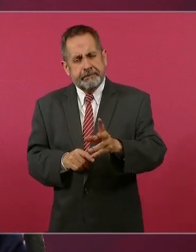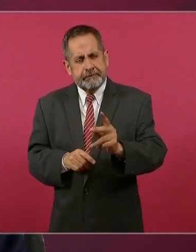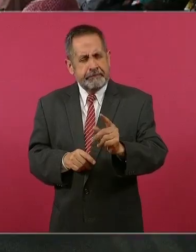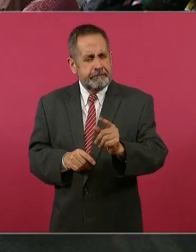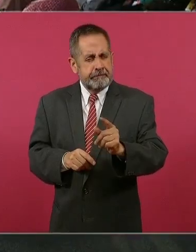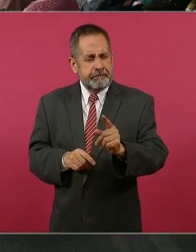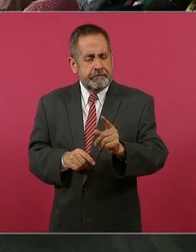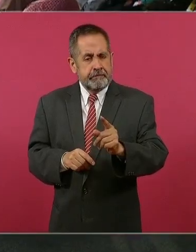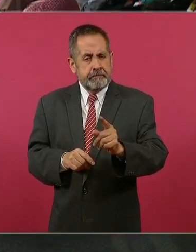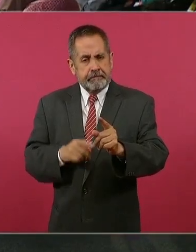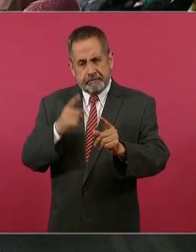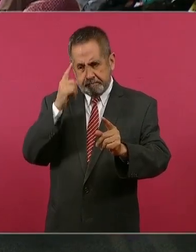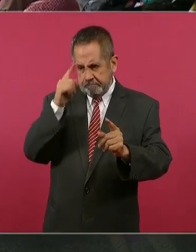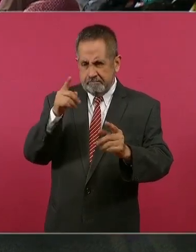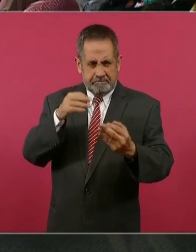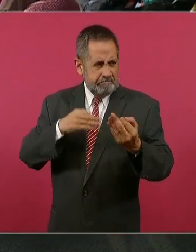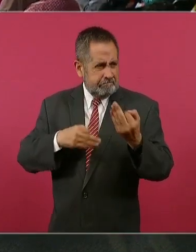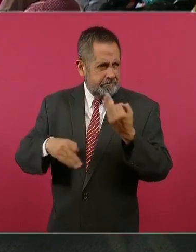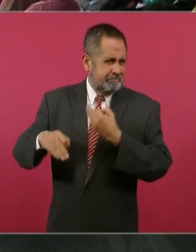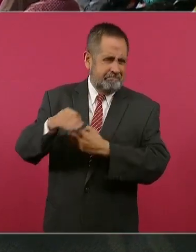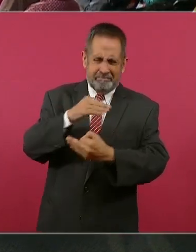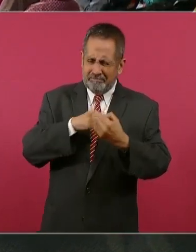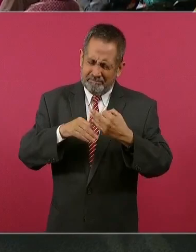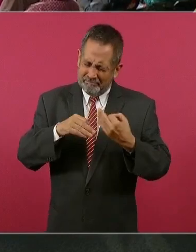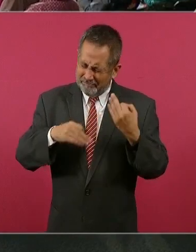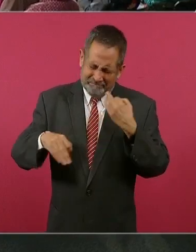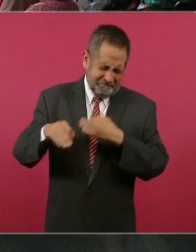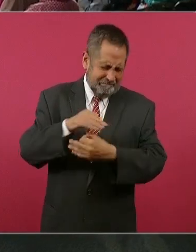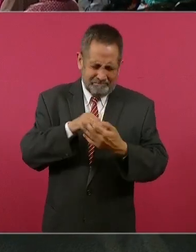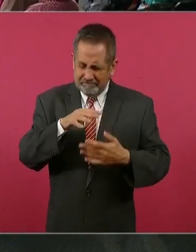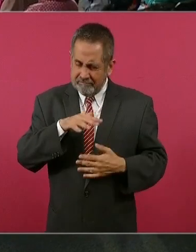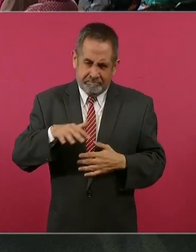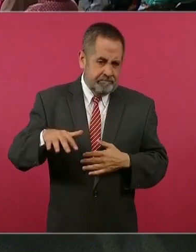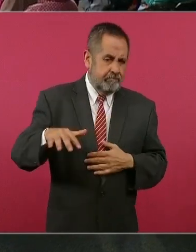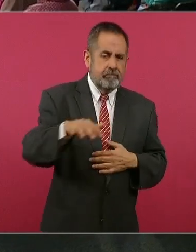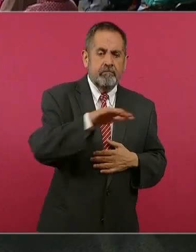hacer universal, es decir, para todos,